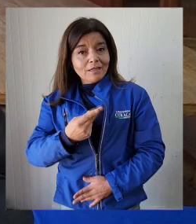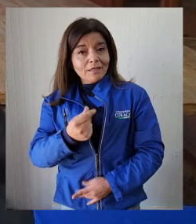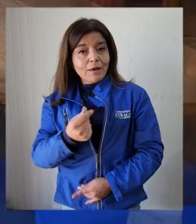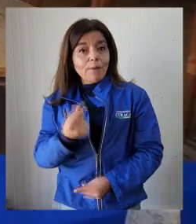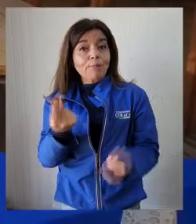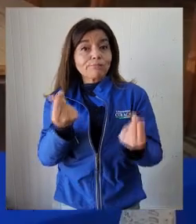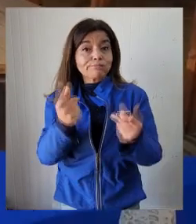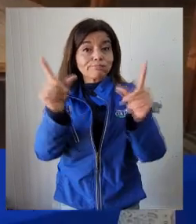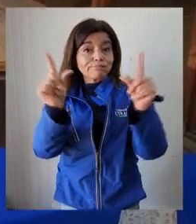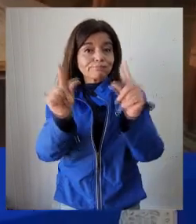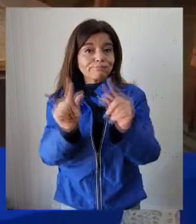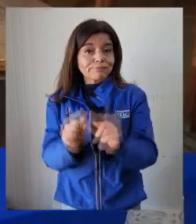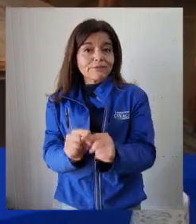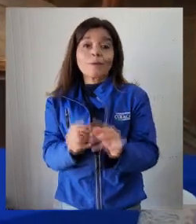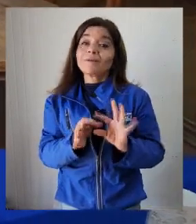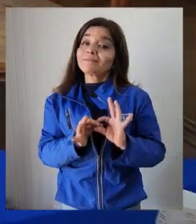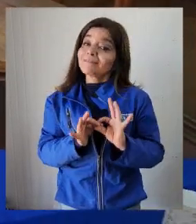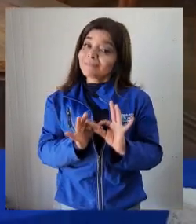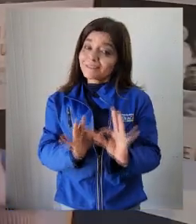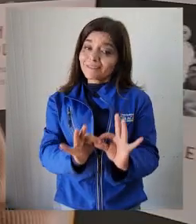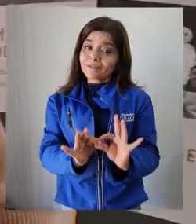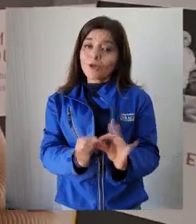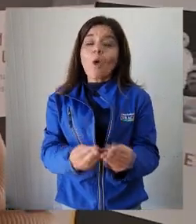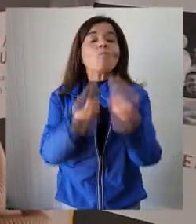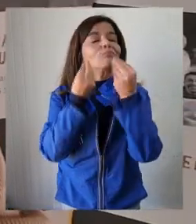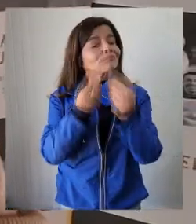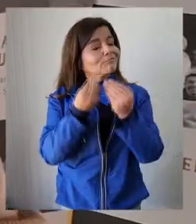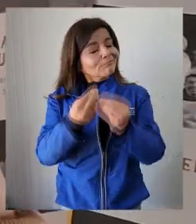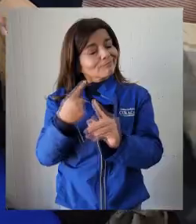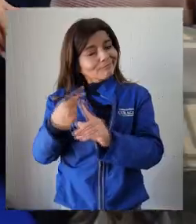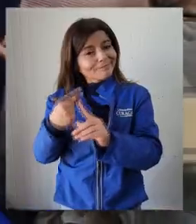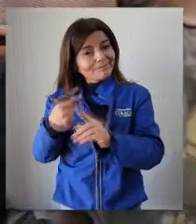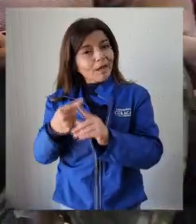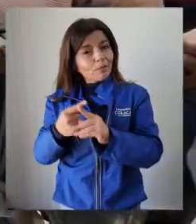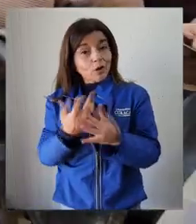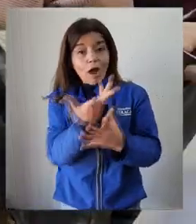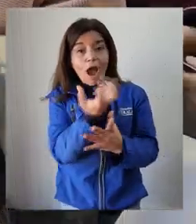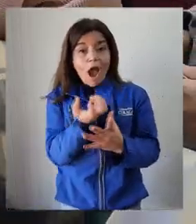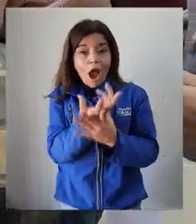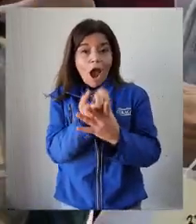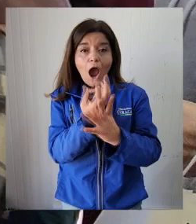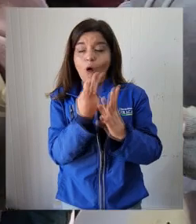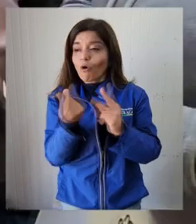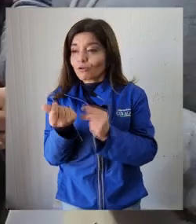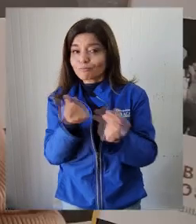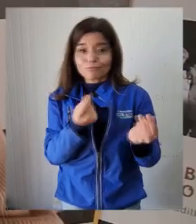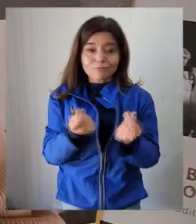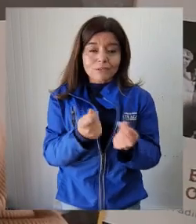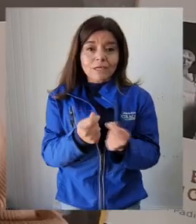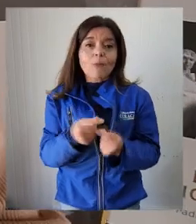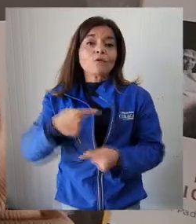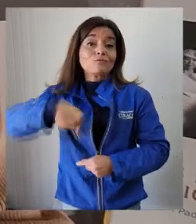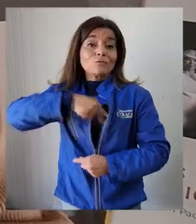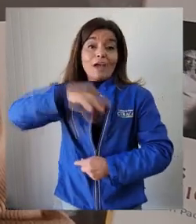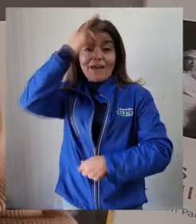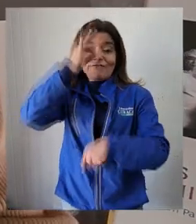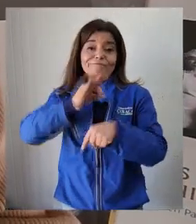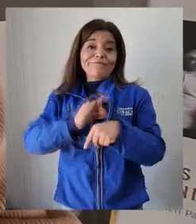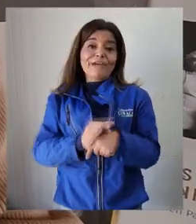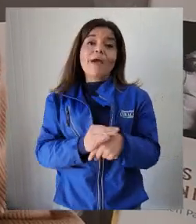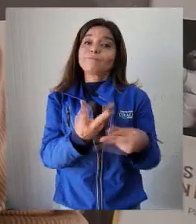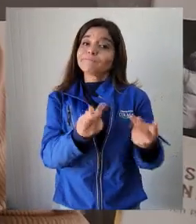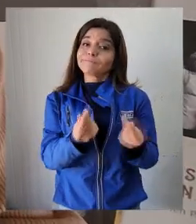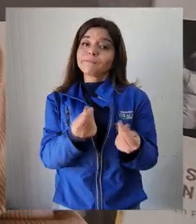la mitad, así que se le agradece. Muy bueno, porque uno igual se ahorra harto y yo gasto harto en remedio porque sufro de fibromialgia.